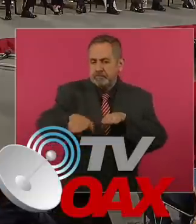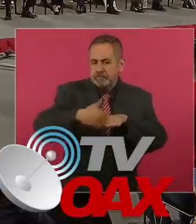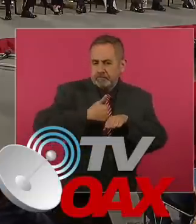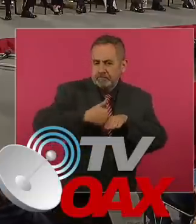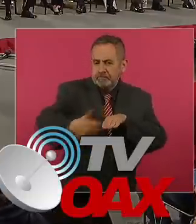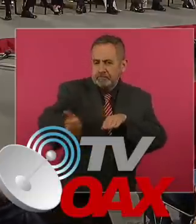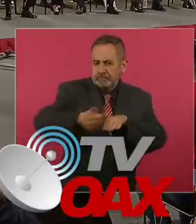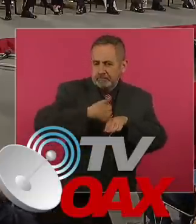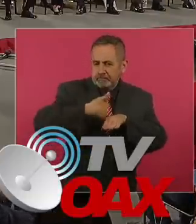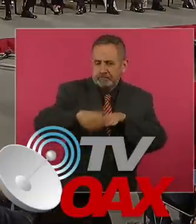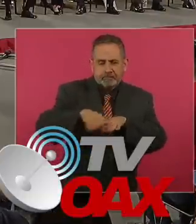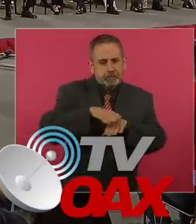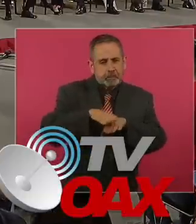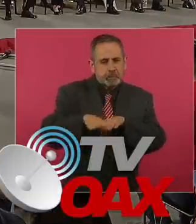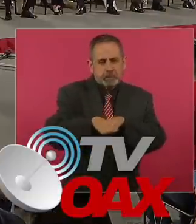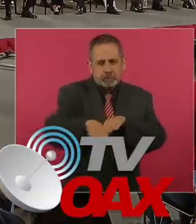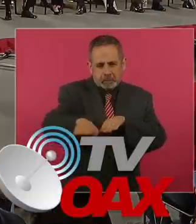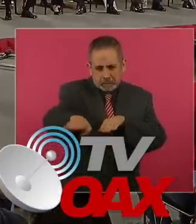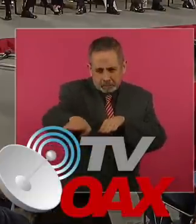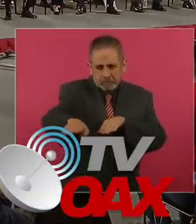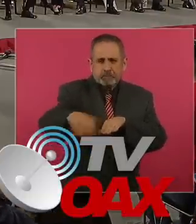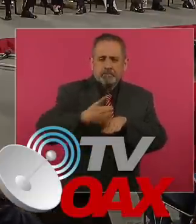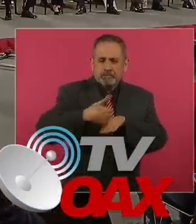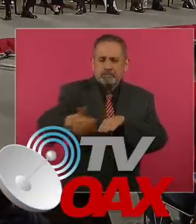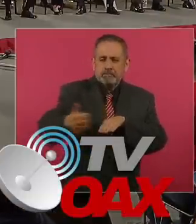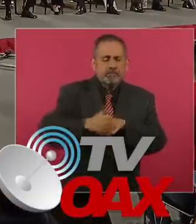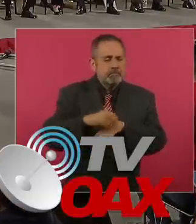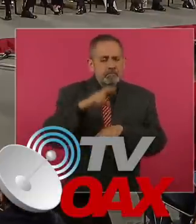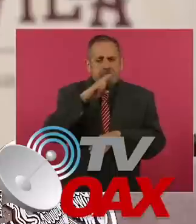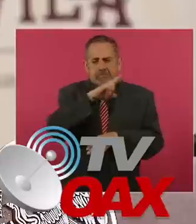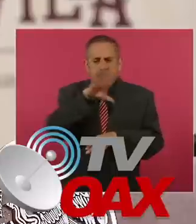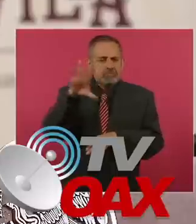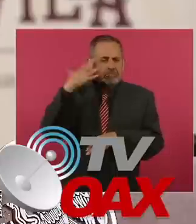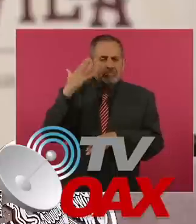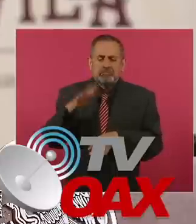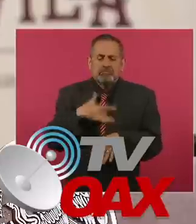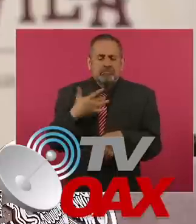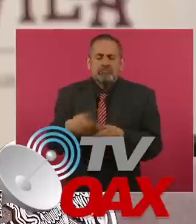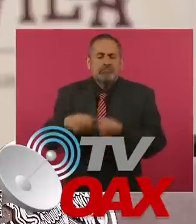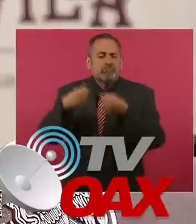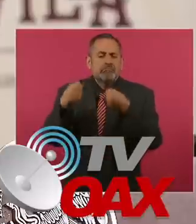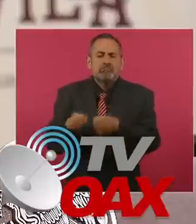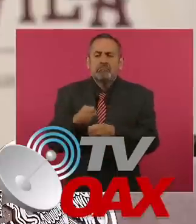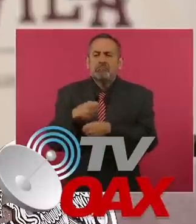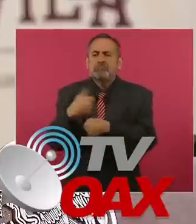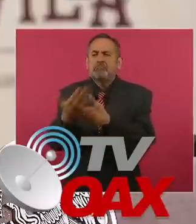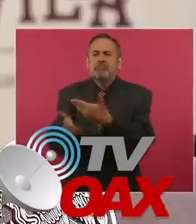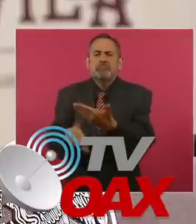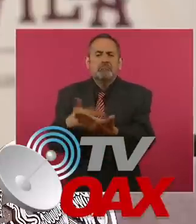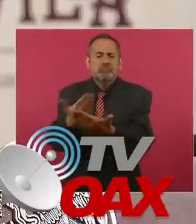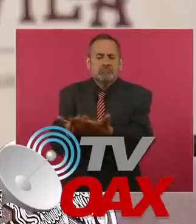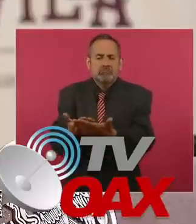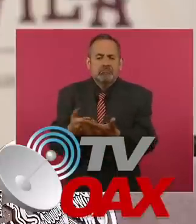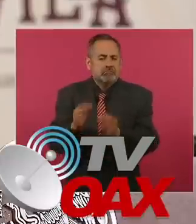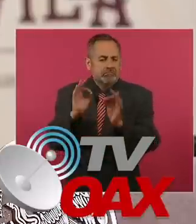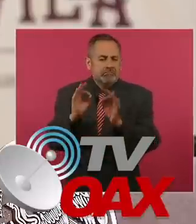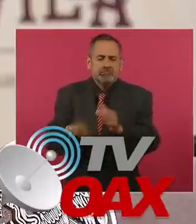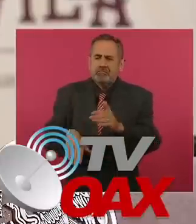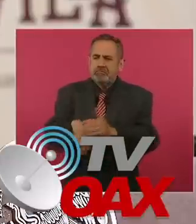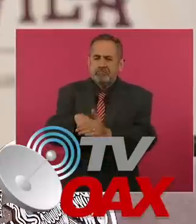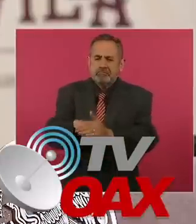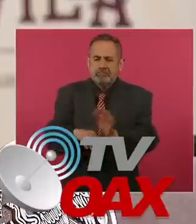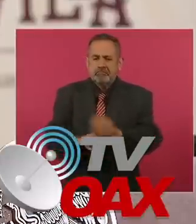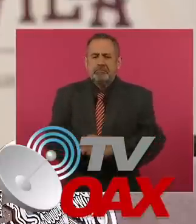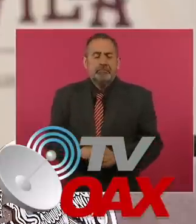utilicen este tren, pues, van a llegar muy rápido y de manera muy segura a sus destinos. Estamos estimando que